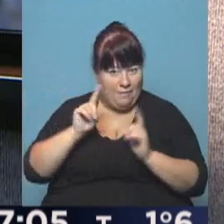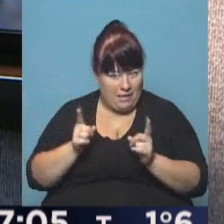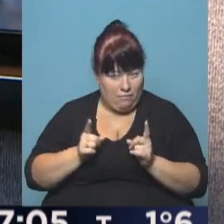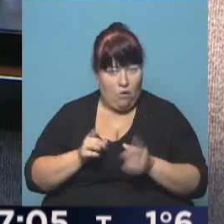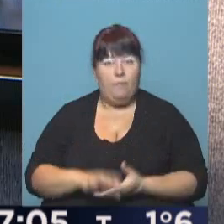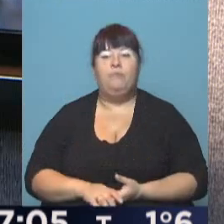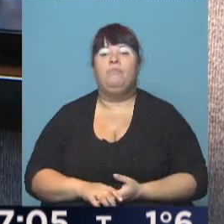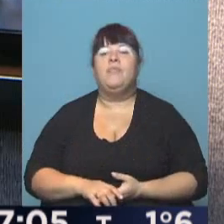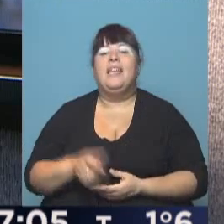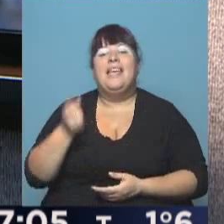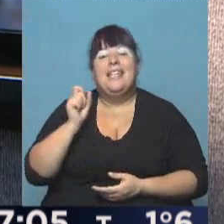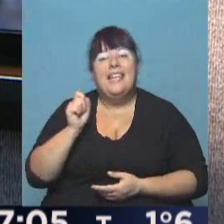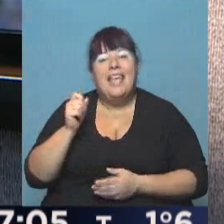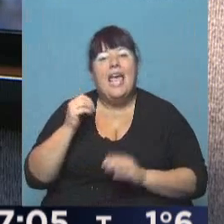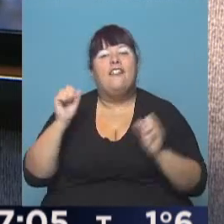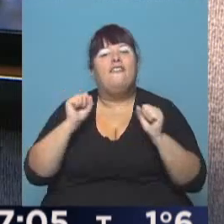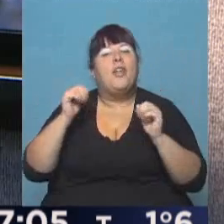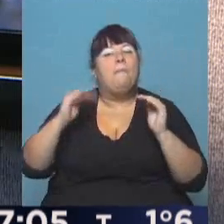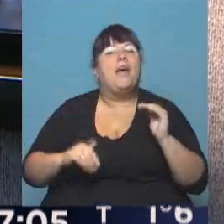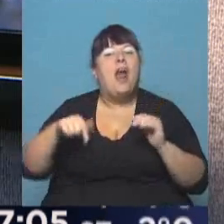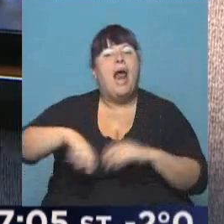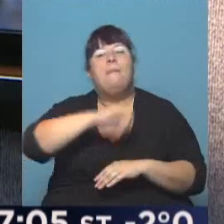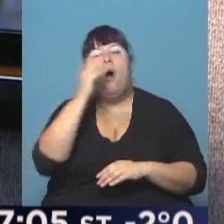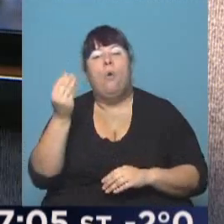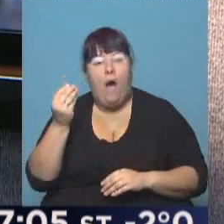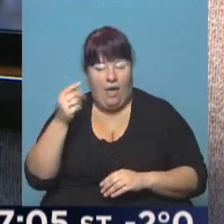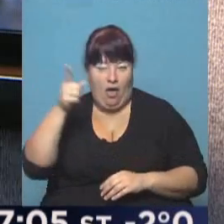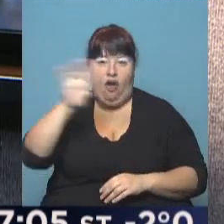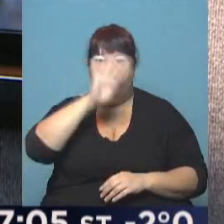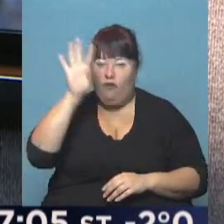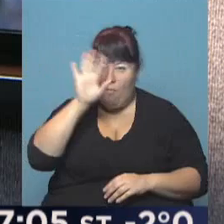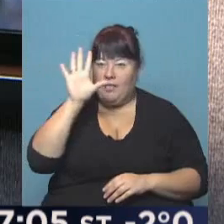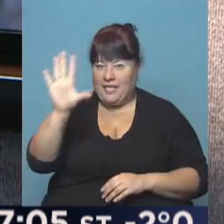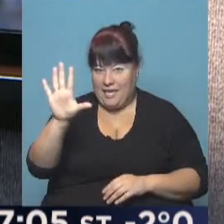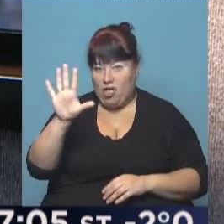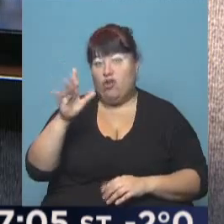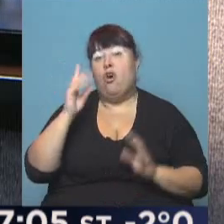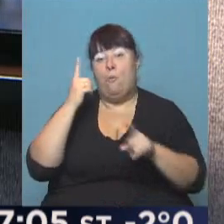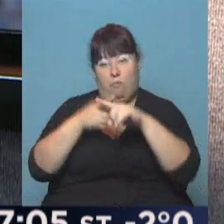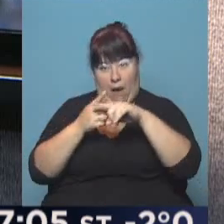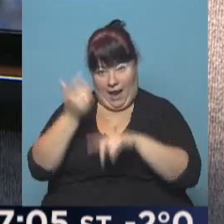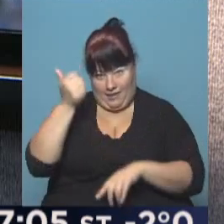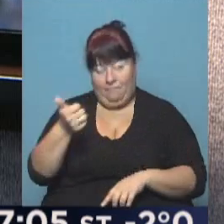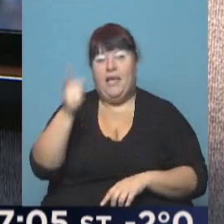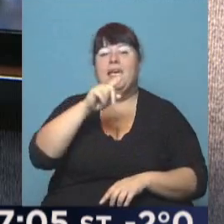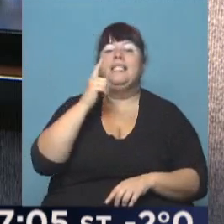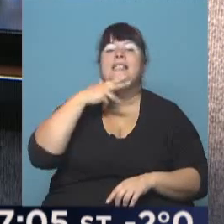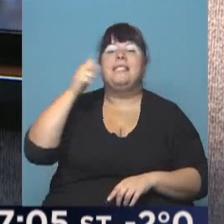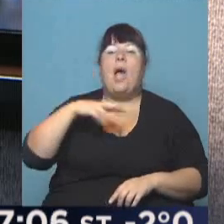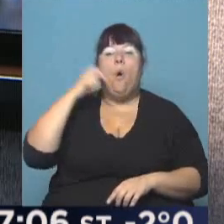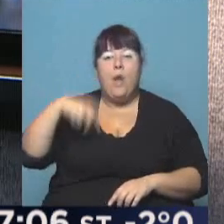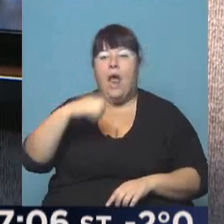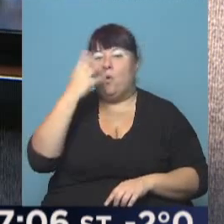Aires. ¿Quiénes tienen menos frío esta madrugada? Formosa, 5 grados positivos. San